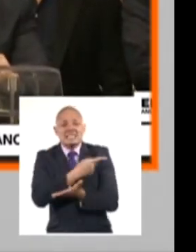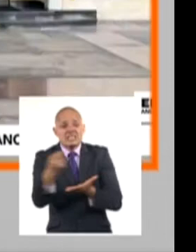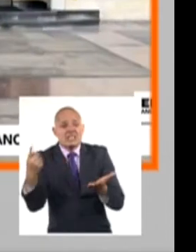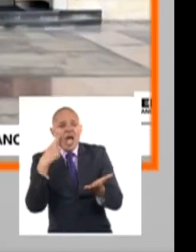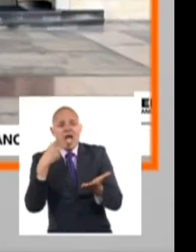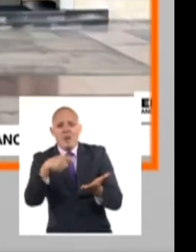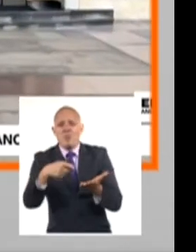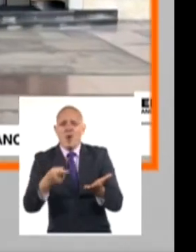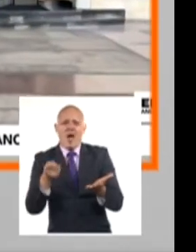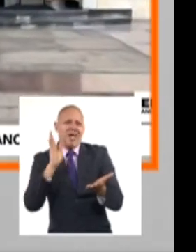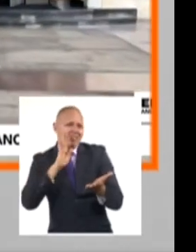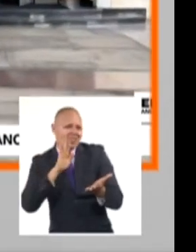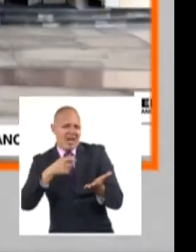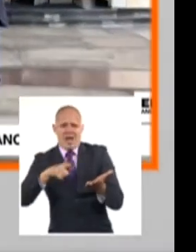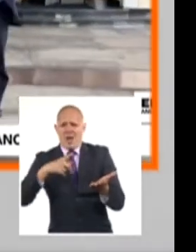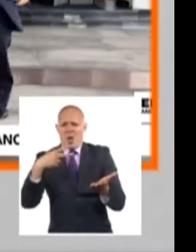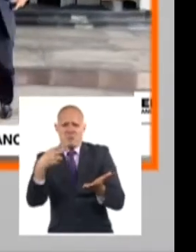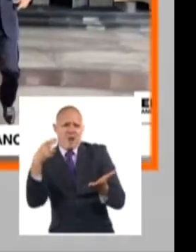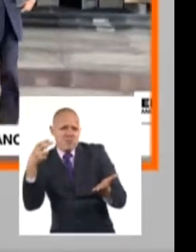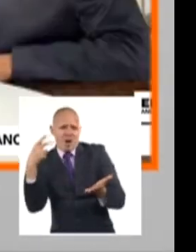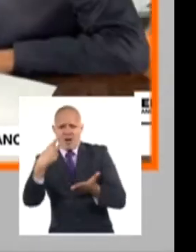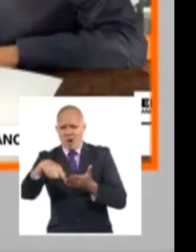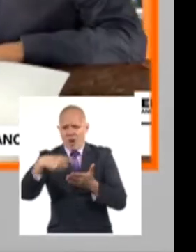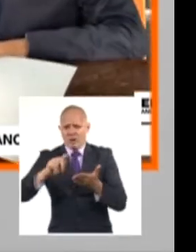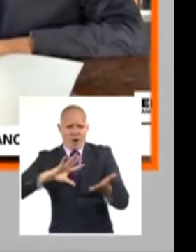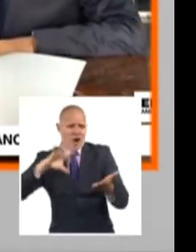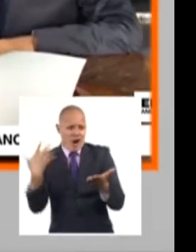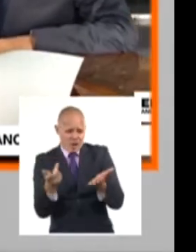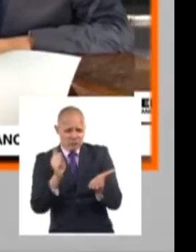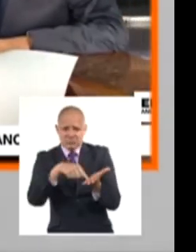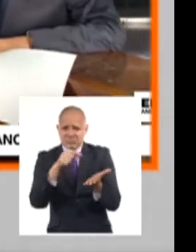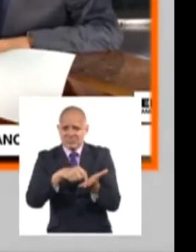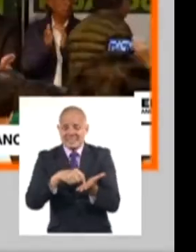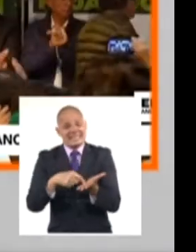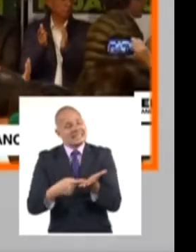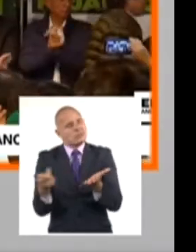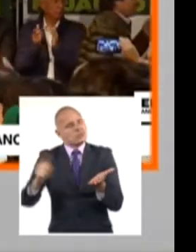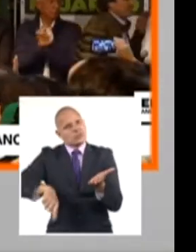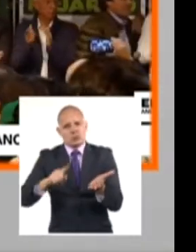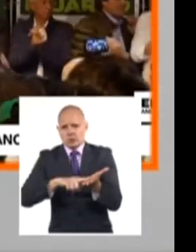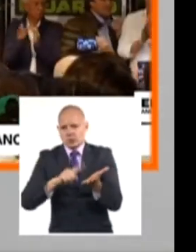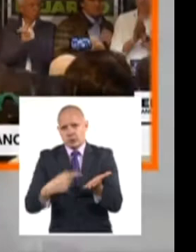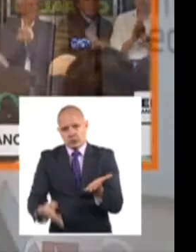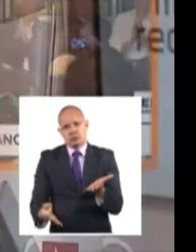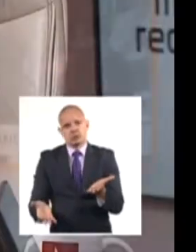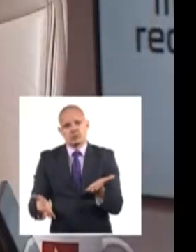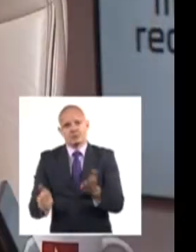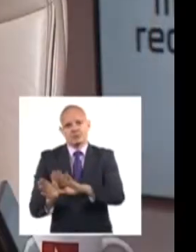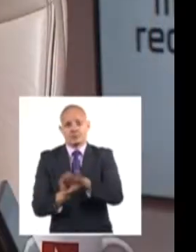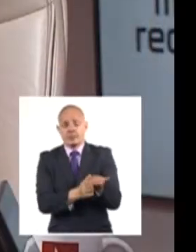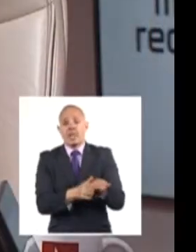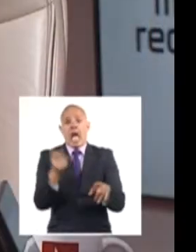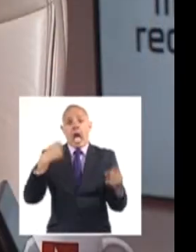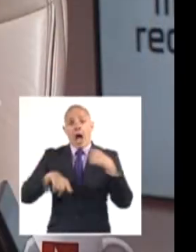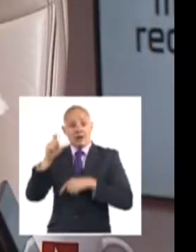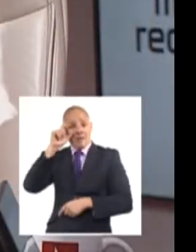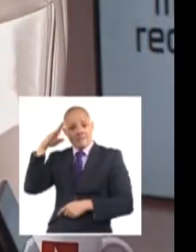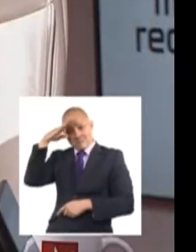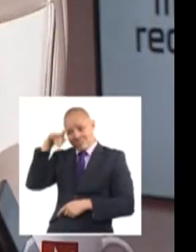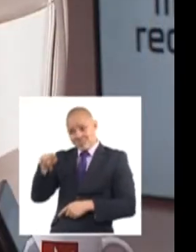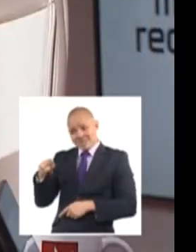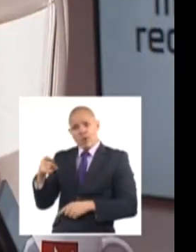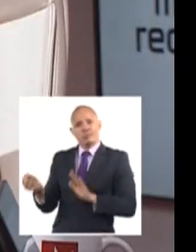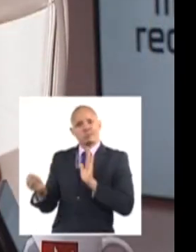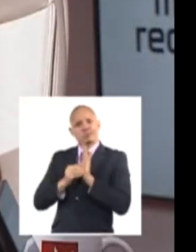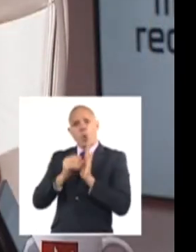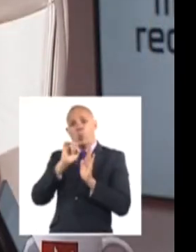volver oliver al asunto del campo un tema que petro tiene tiene incluido en